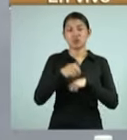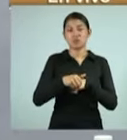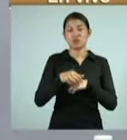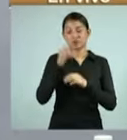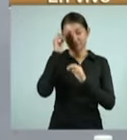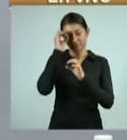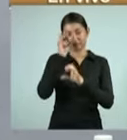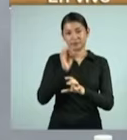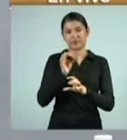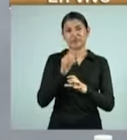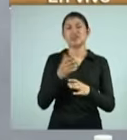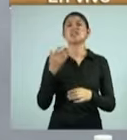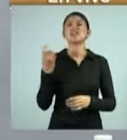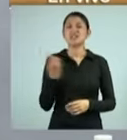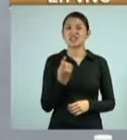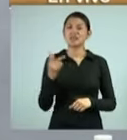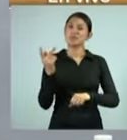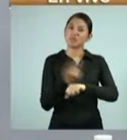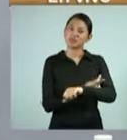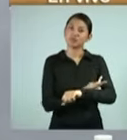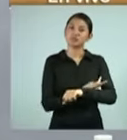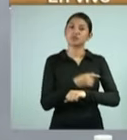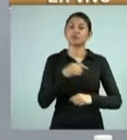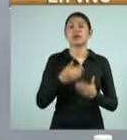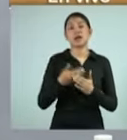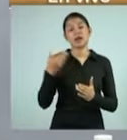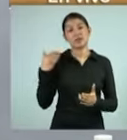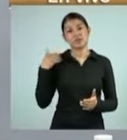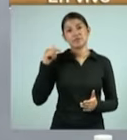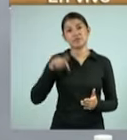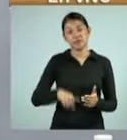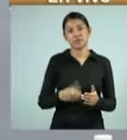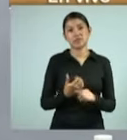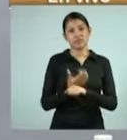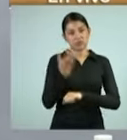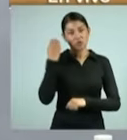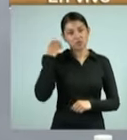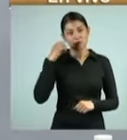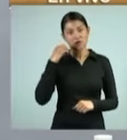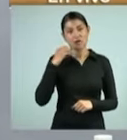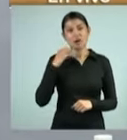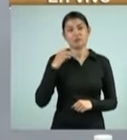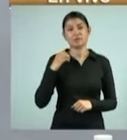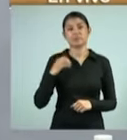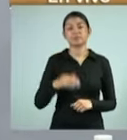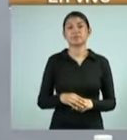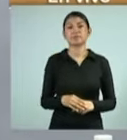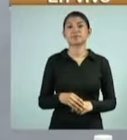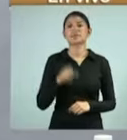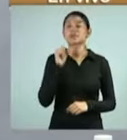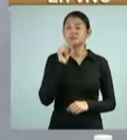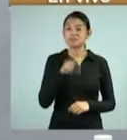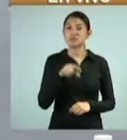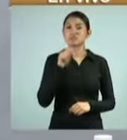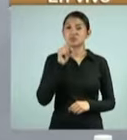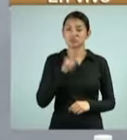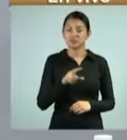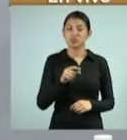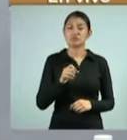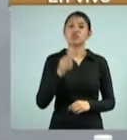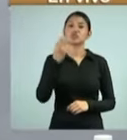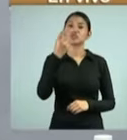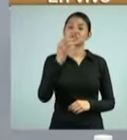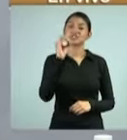pasó? Históricamente el estado ha mantenido la circulación de solamente el serotipo